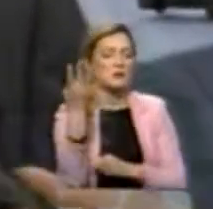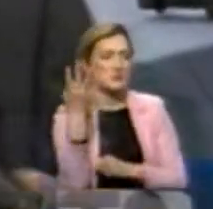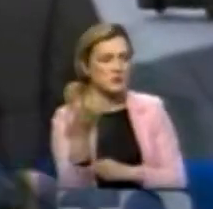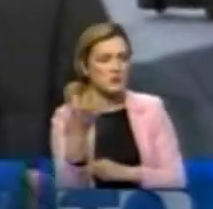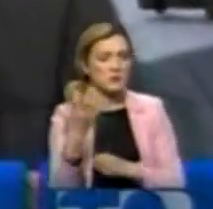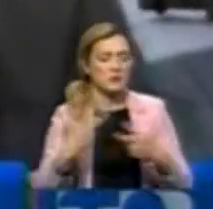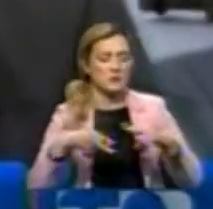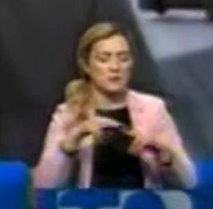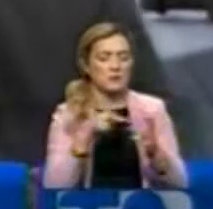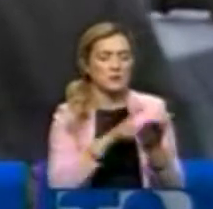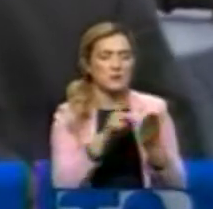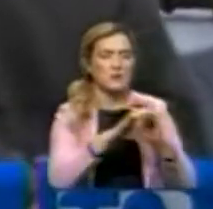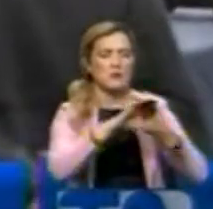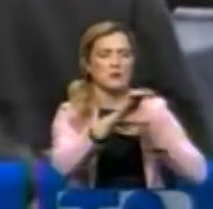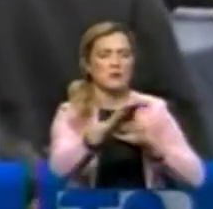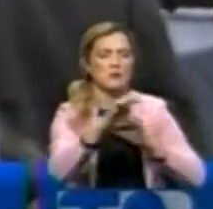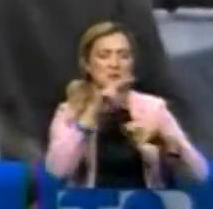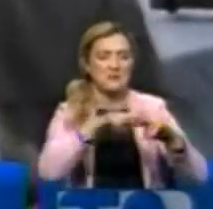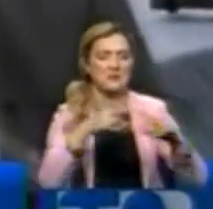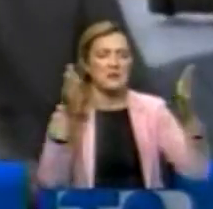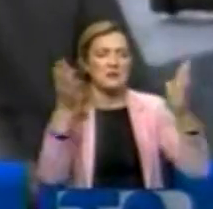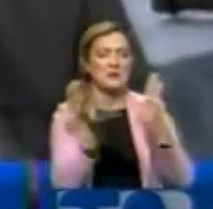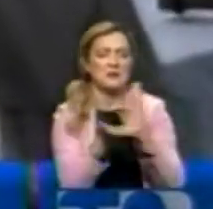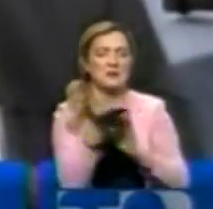las tarifas. Nosotros teníamos un estimado